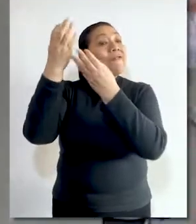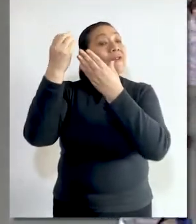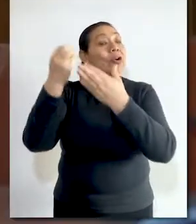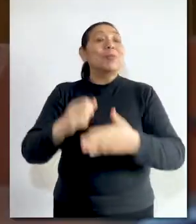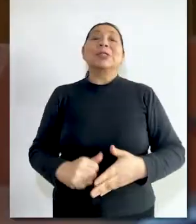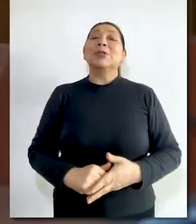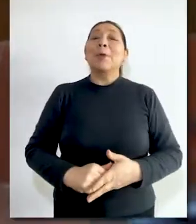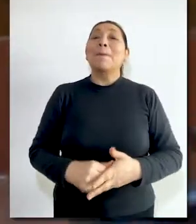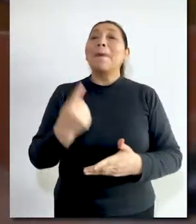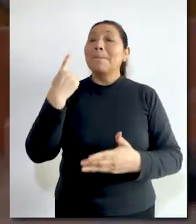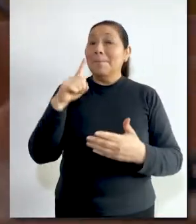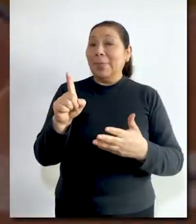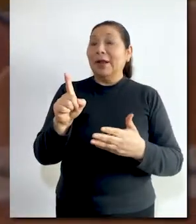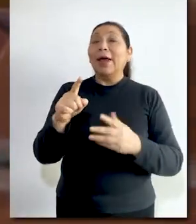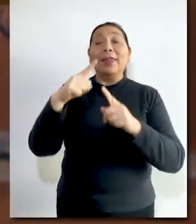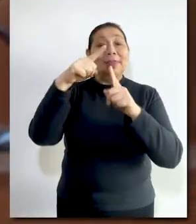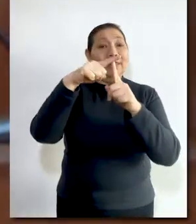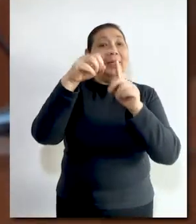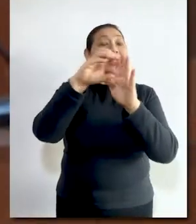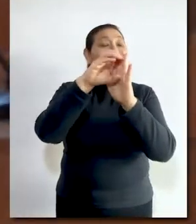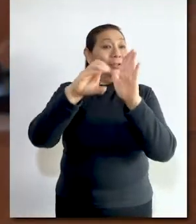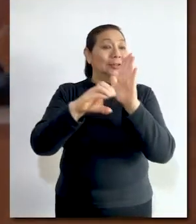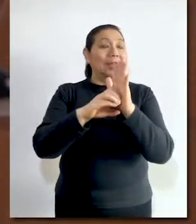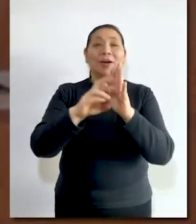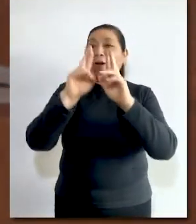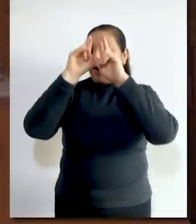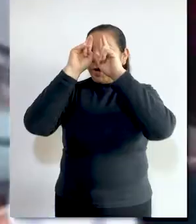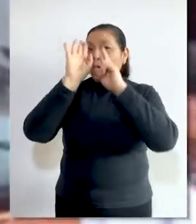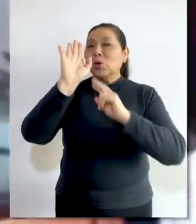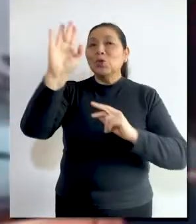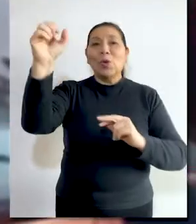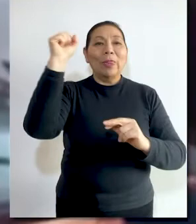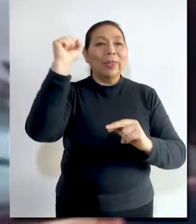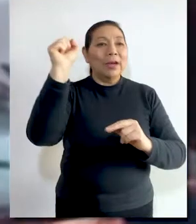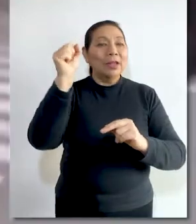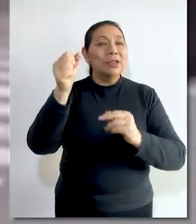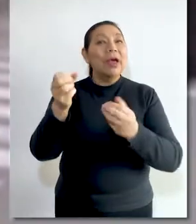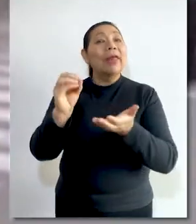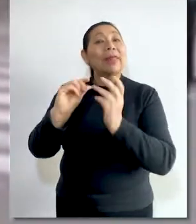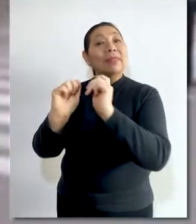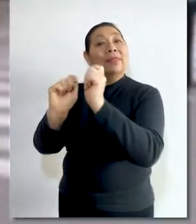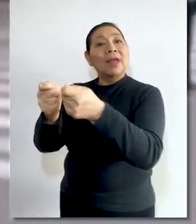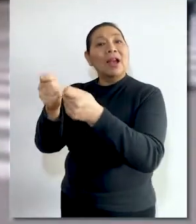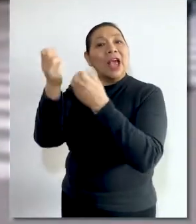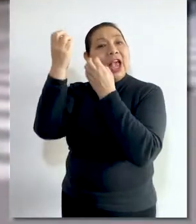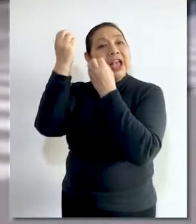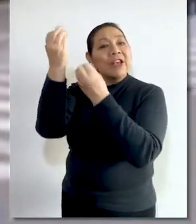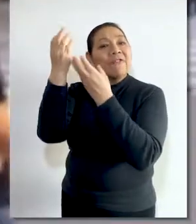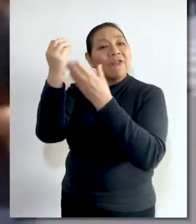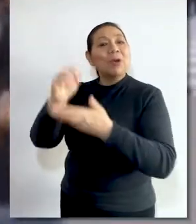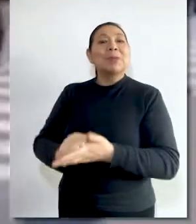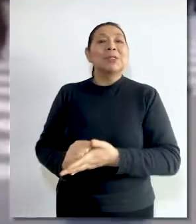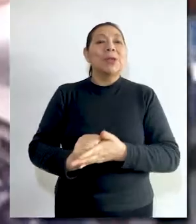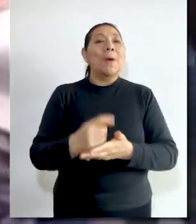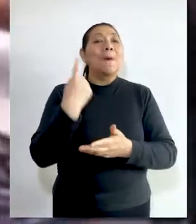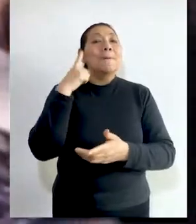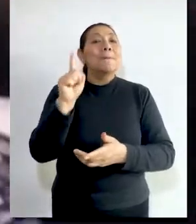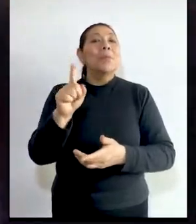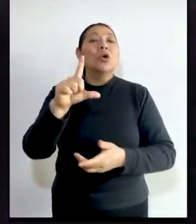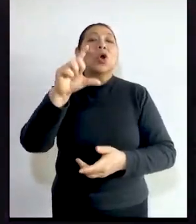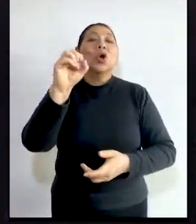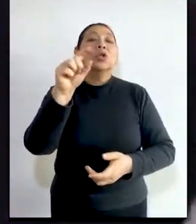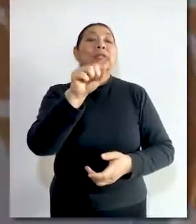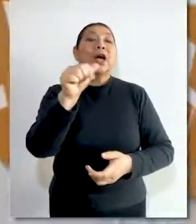información pública para el tc la empresa vulneró el derecho de acceso a la información pública solicitada por